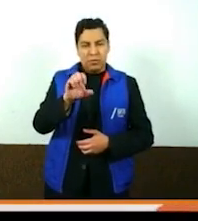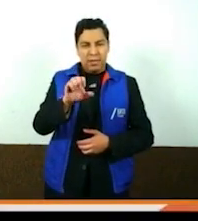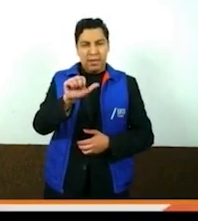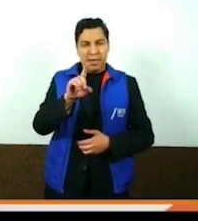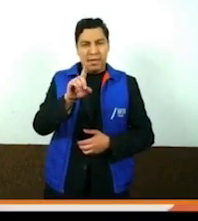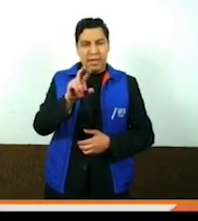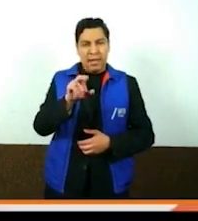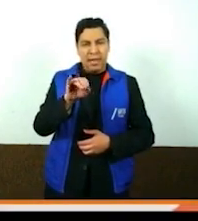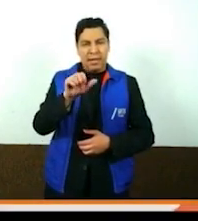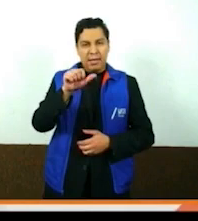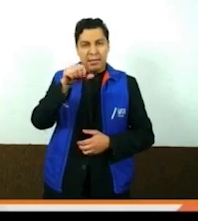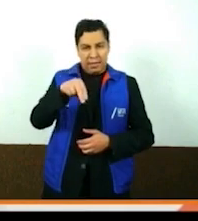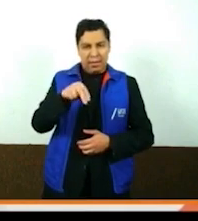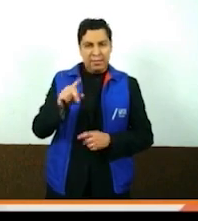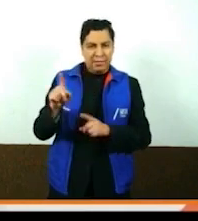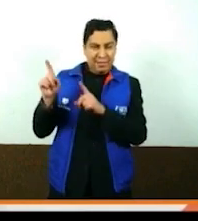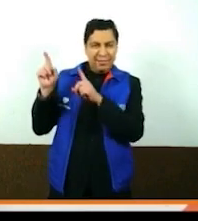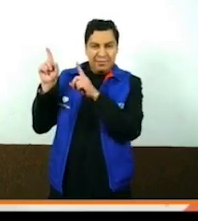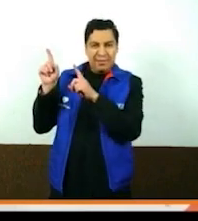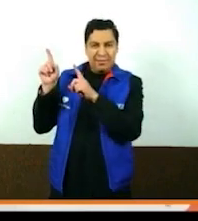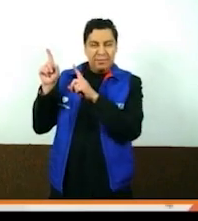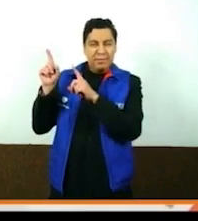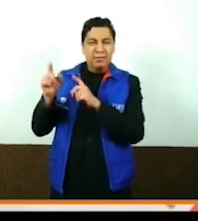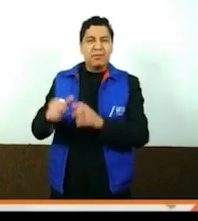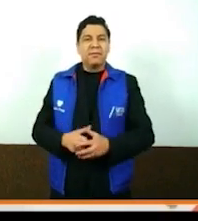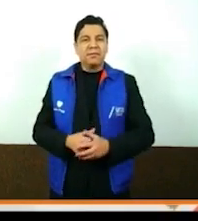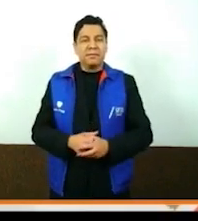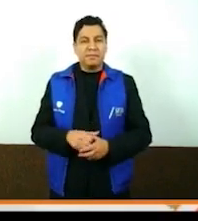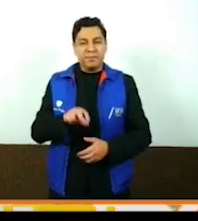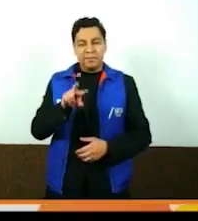José Adrián Mora Garduño,